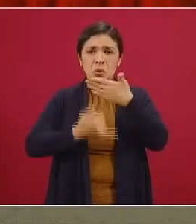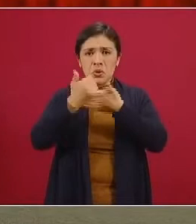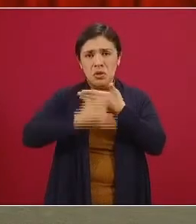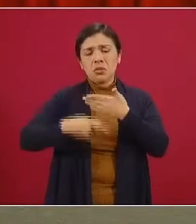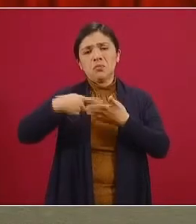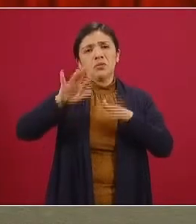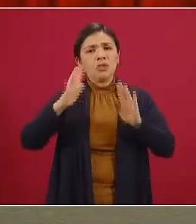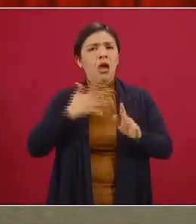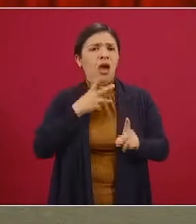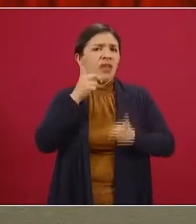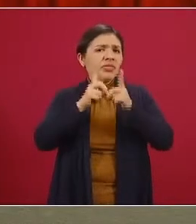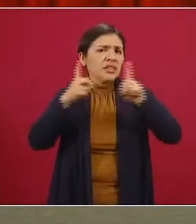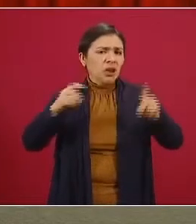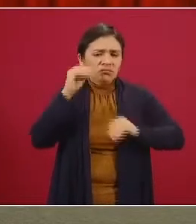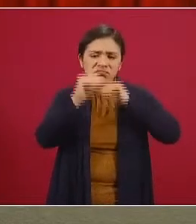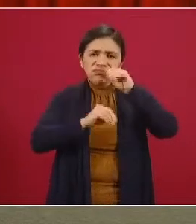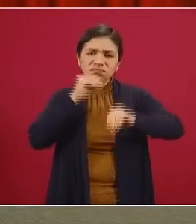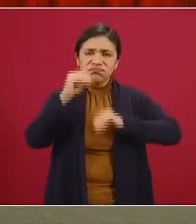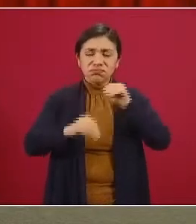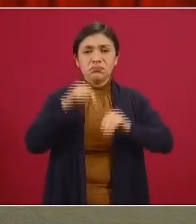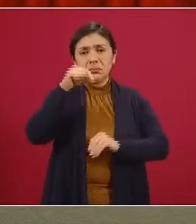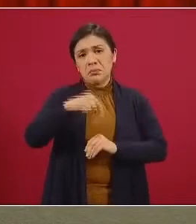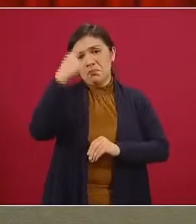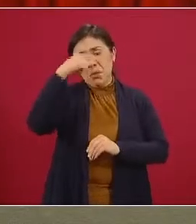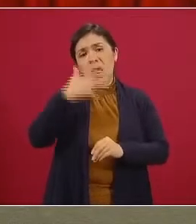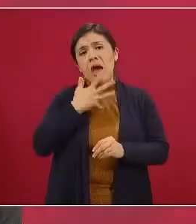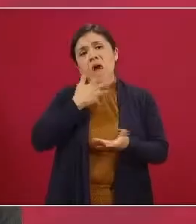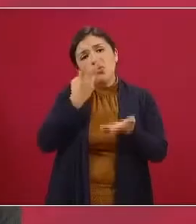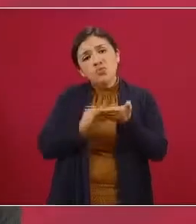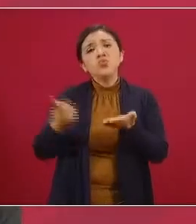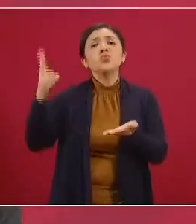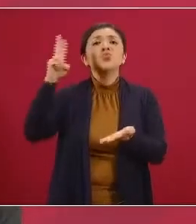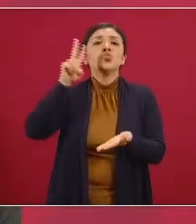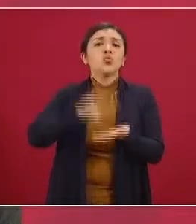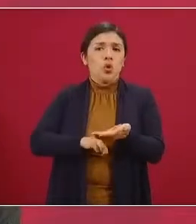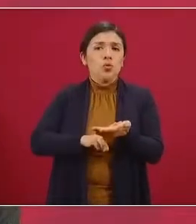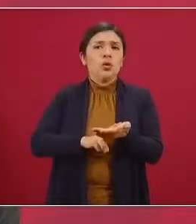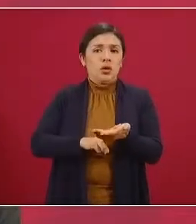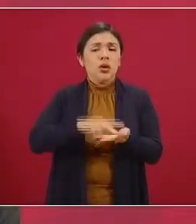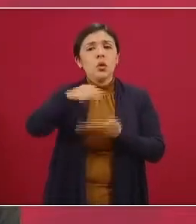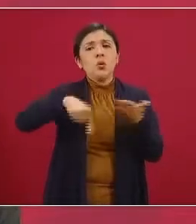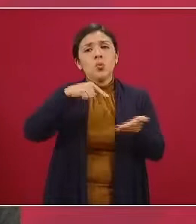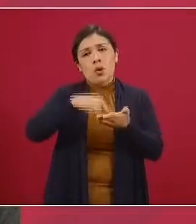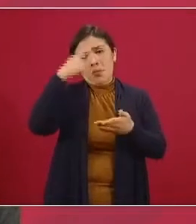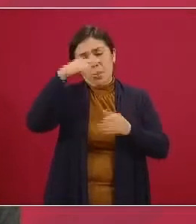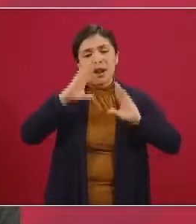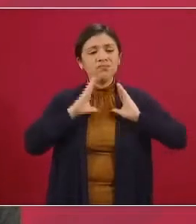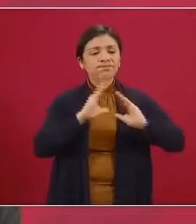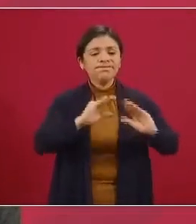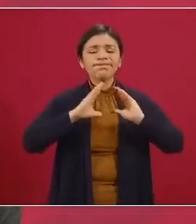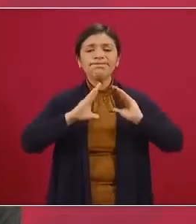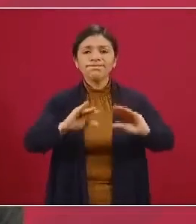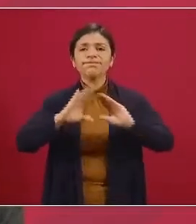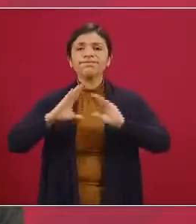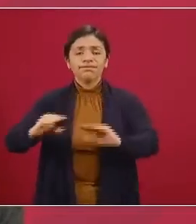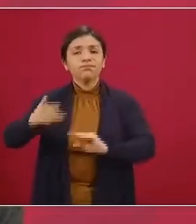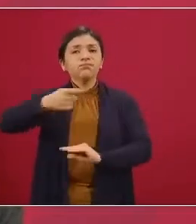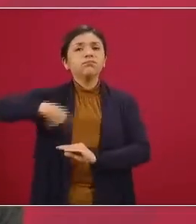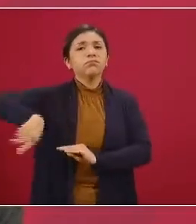sus fases de desarrollo, en el que vamos a tener una duplicación de los espacios de formación